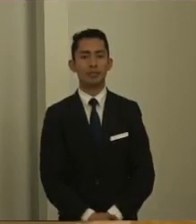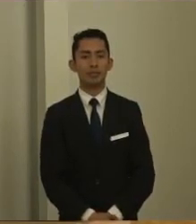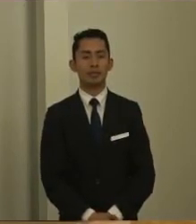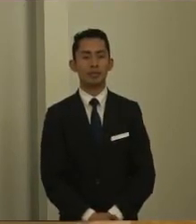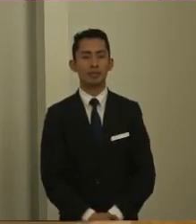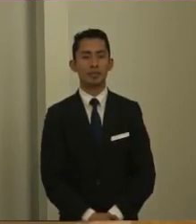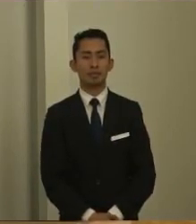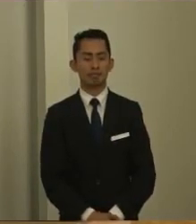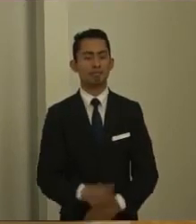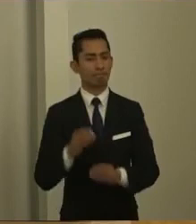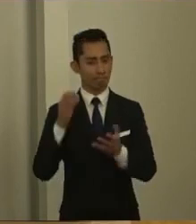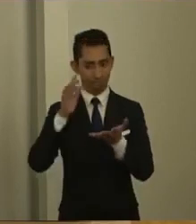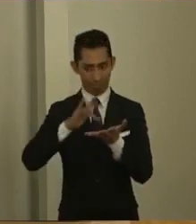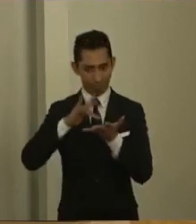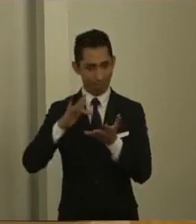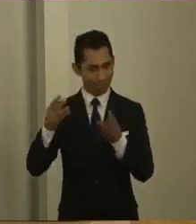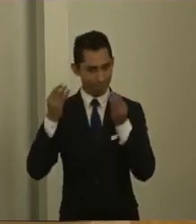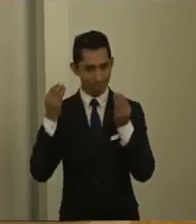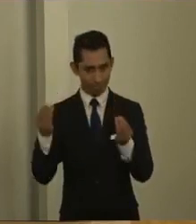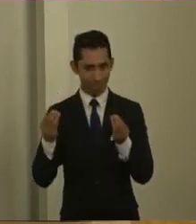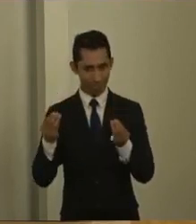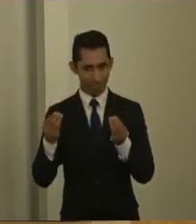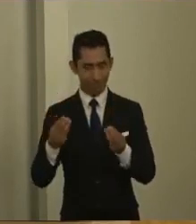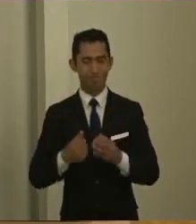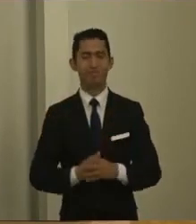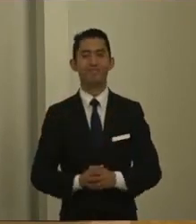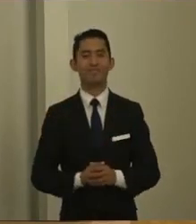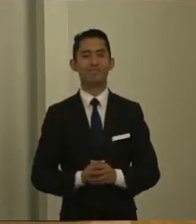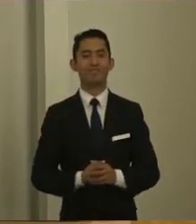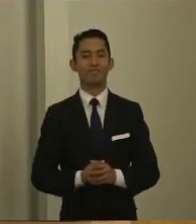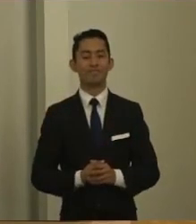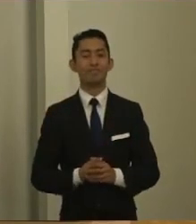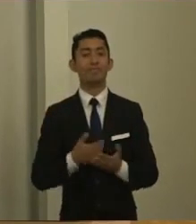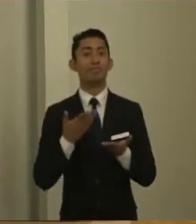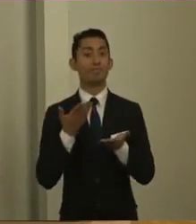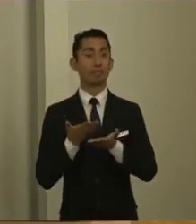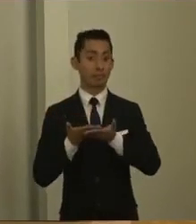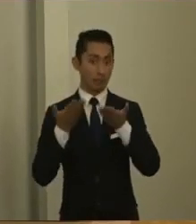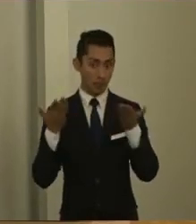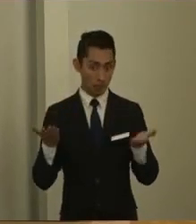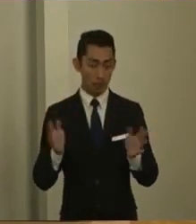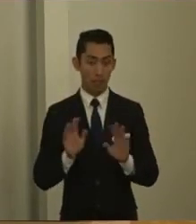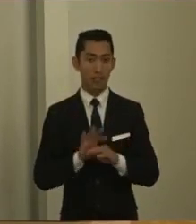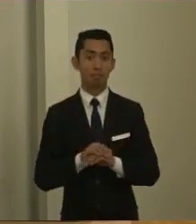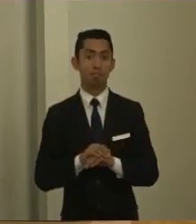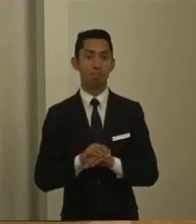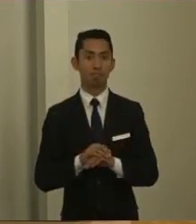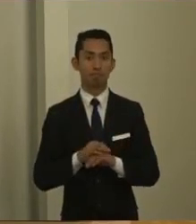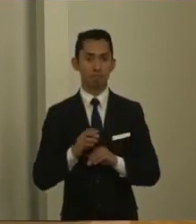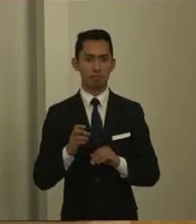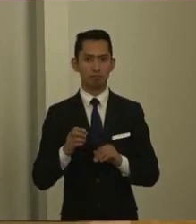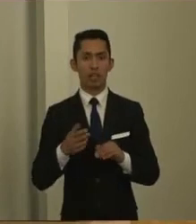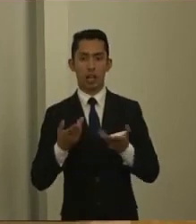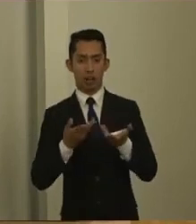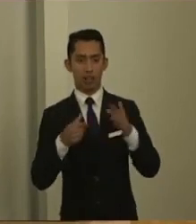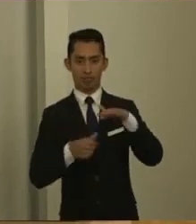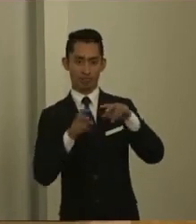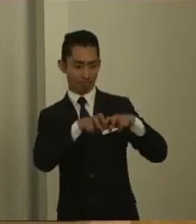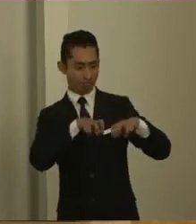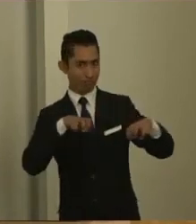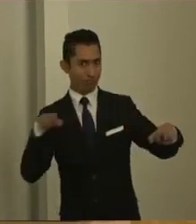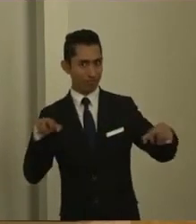muchísimas gracias pues con éste con esta mesa declaramos inaugurado a